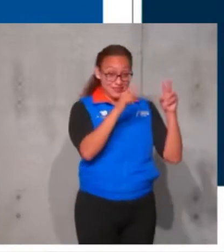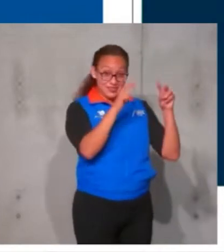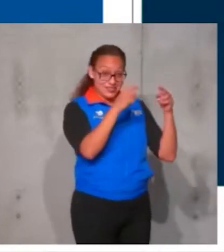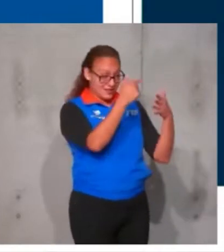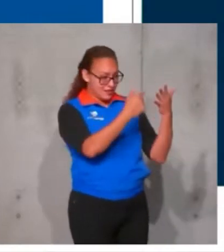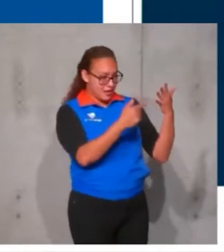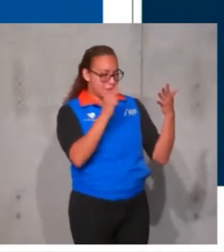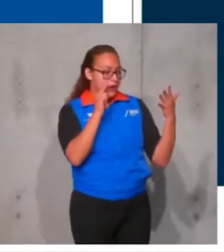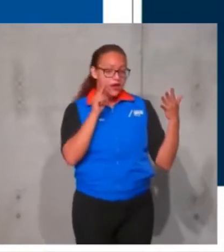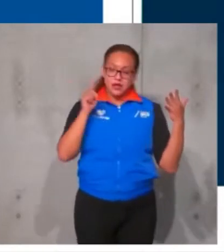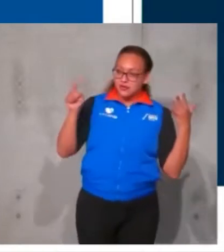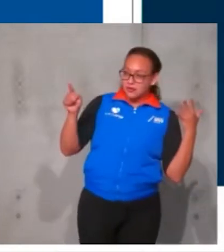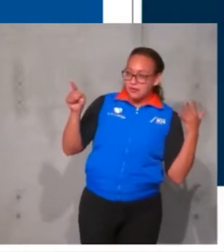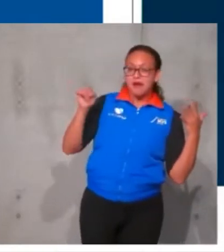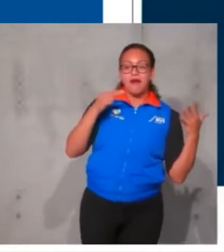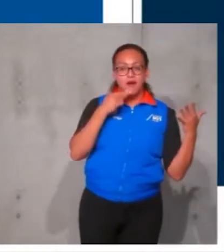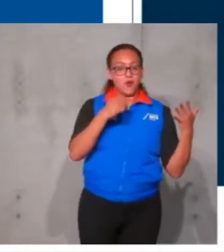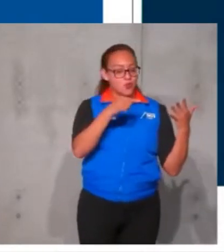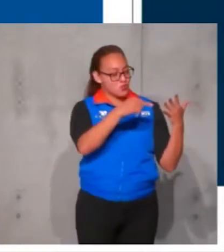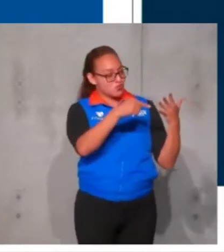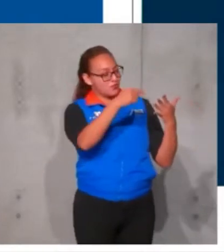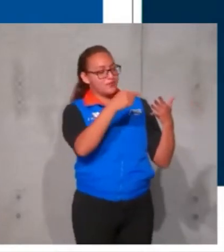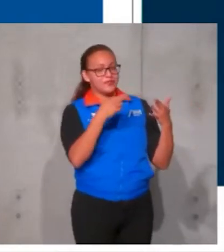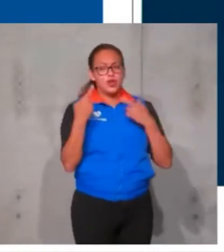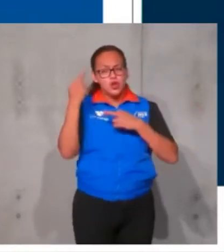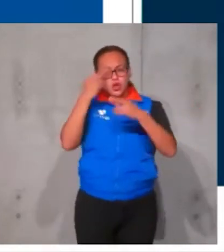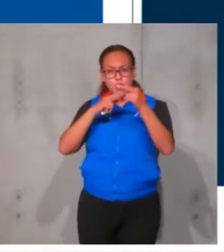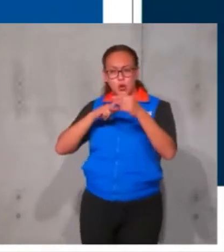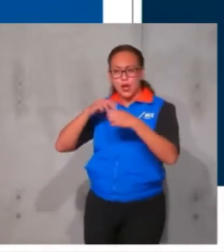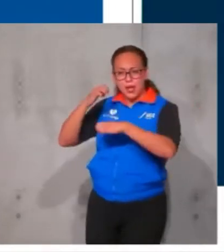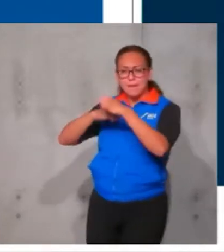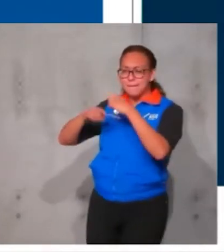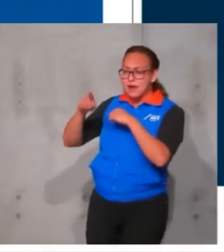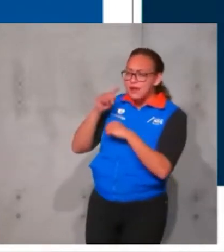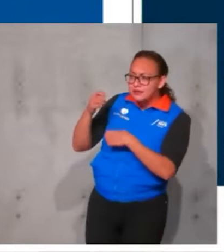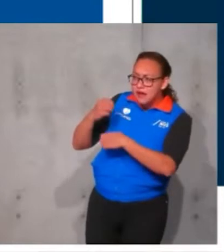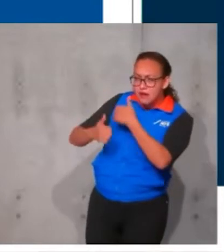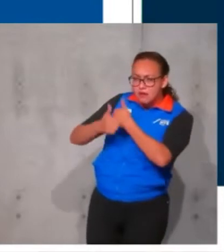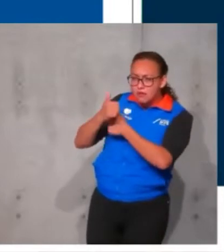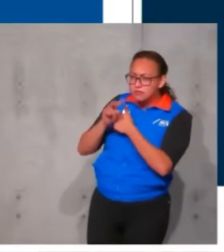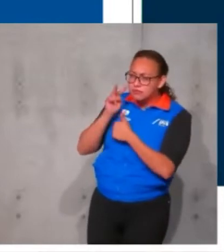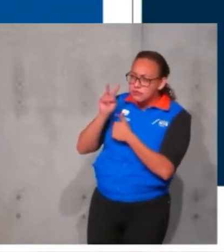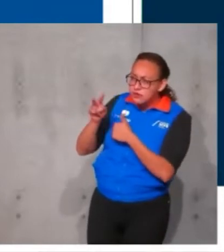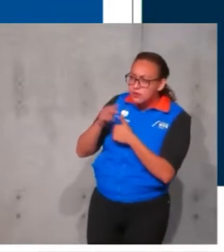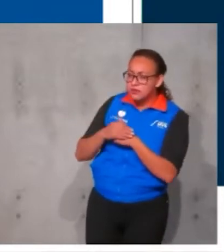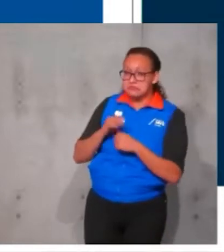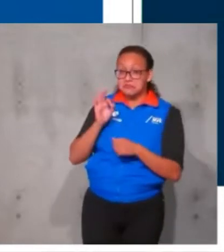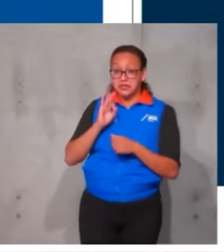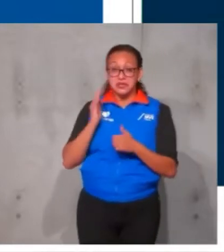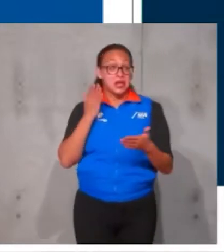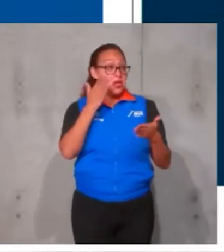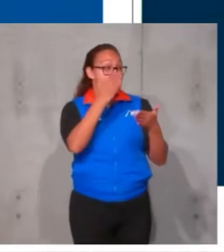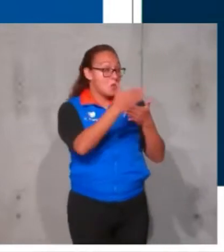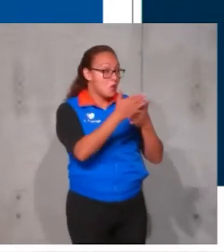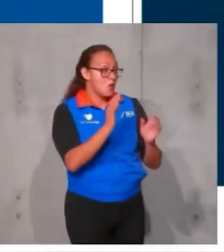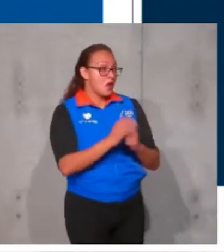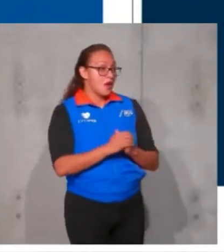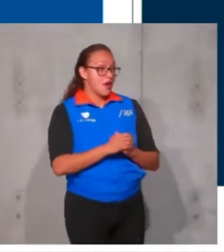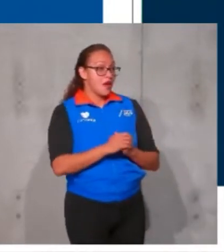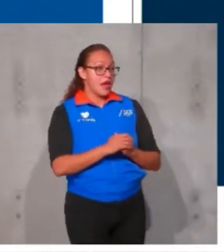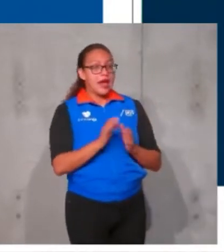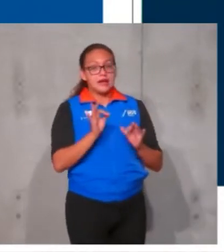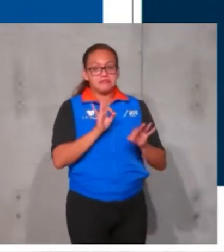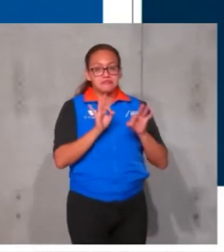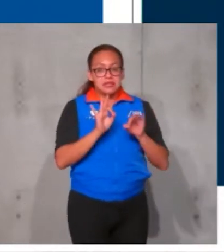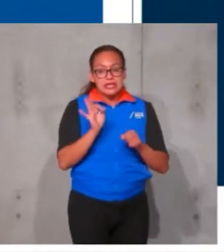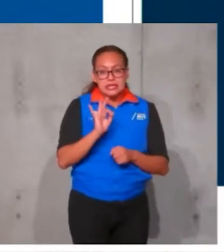el sector están resultando relevantes. Entonces analizo mi competencia, puedo acudir a mi cámara, por ejemplo, la